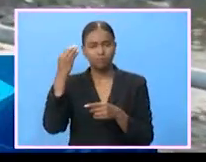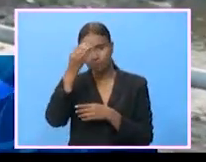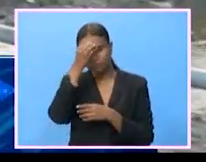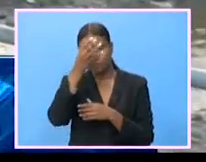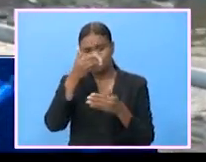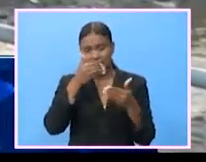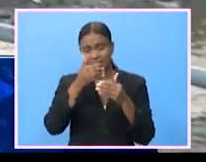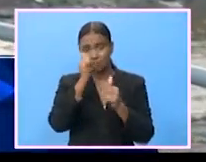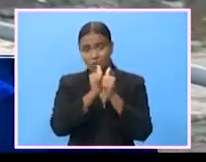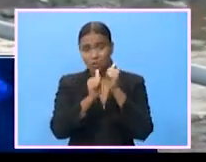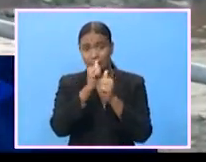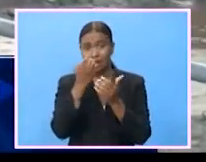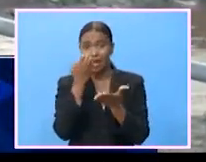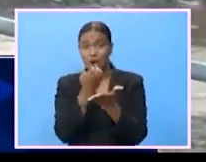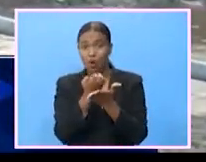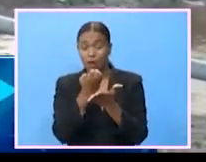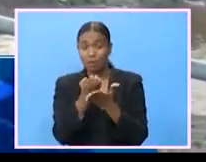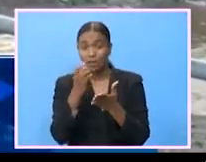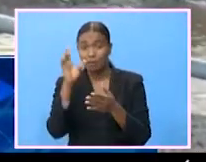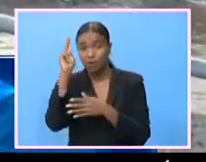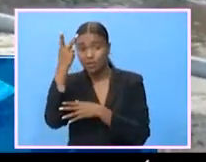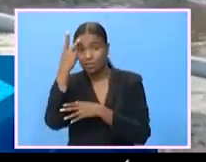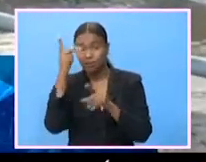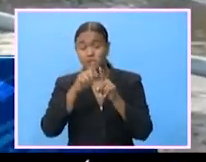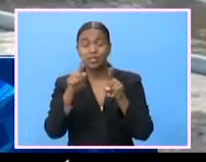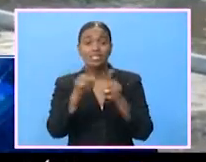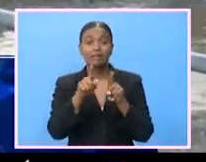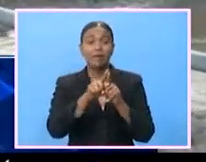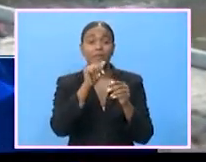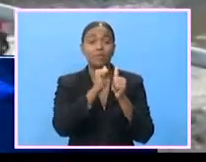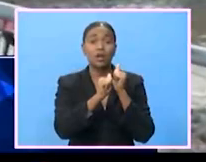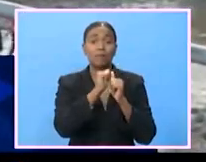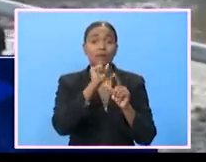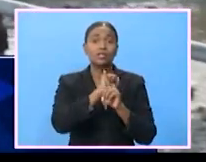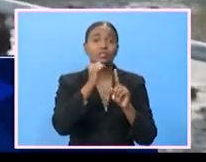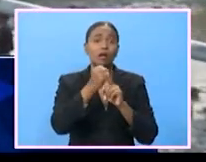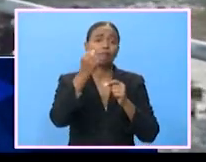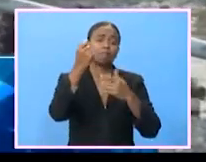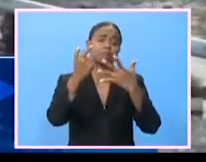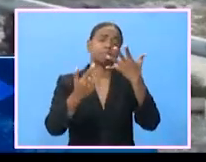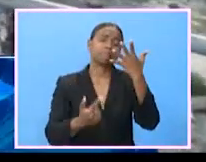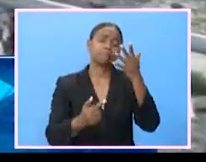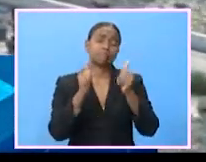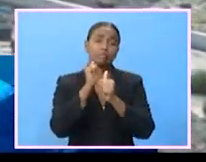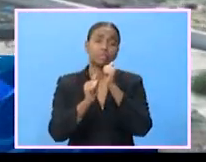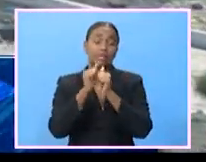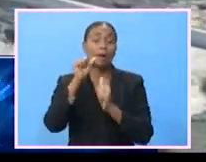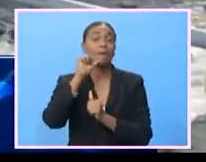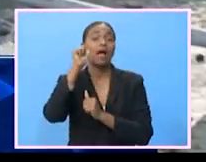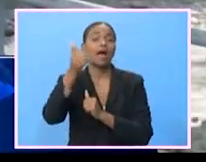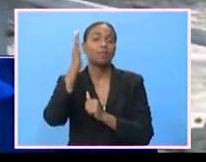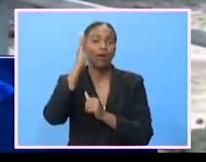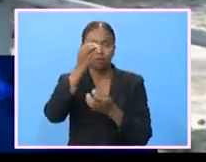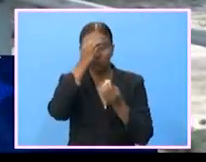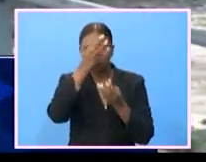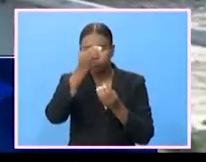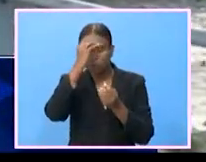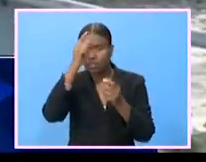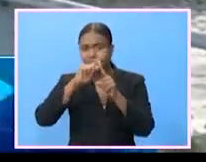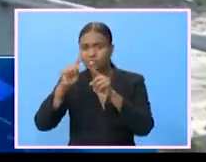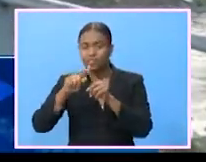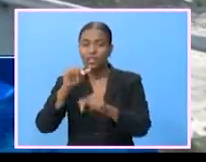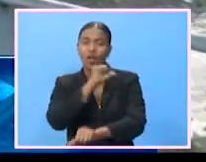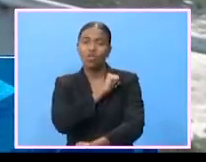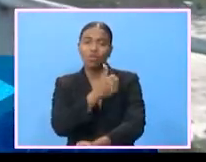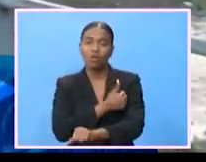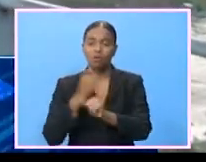la crisis económica, la crisis política, pero también la crisis social, y sin número de elementos que en el día de mañana pues vamos a estar dilucidando con diversas autoridades que